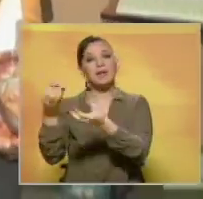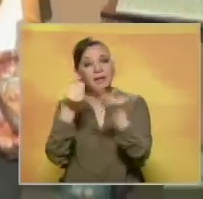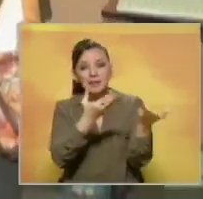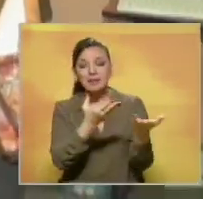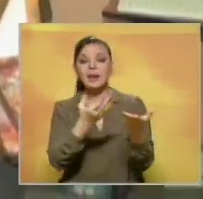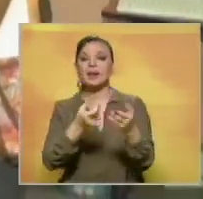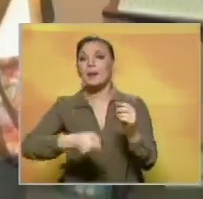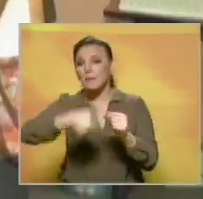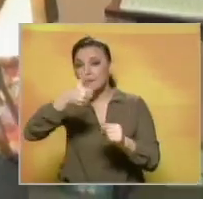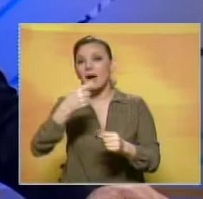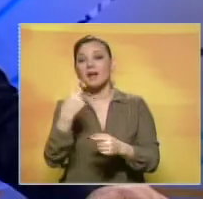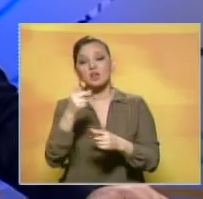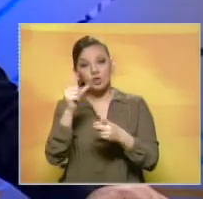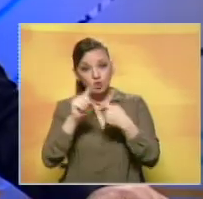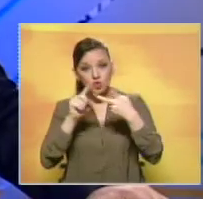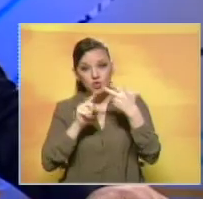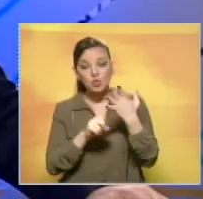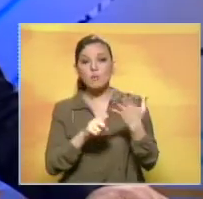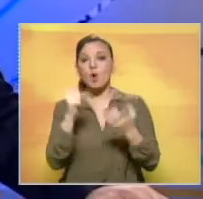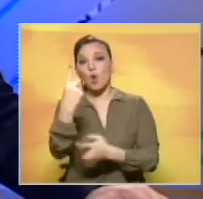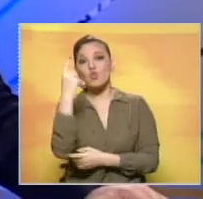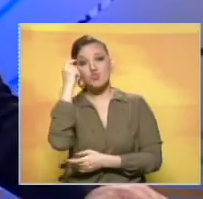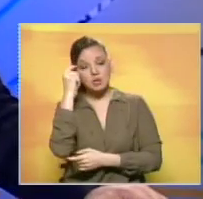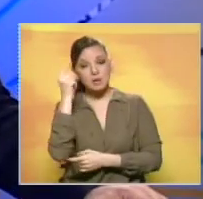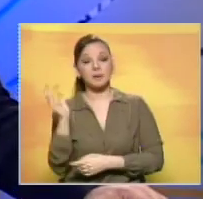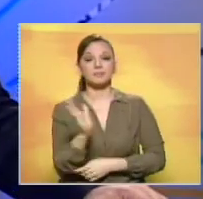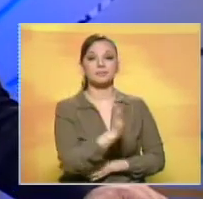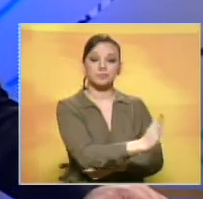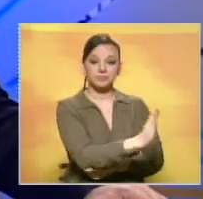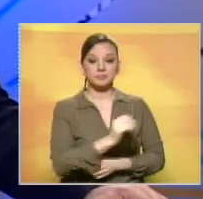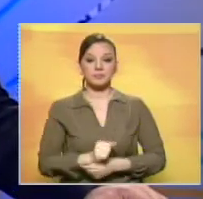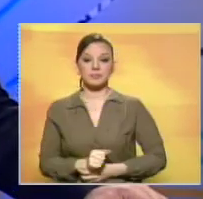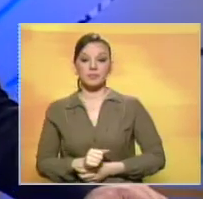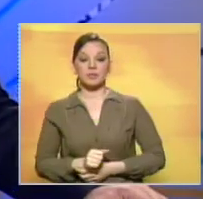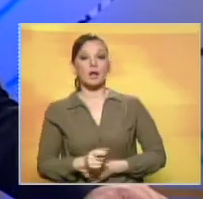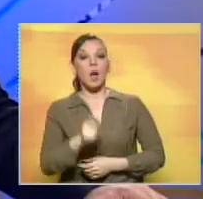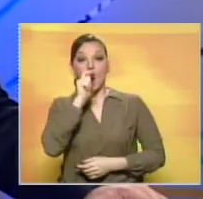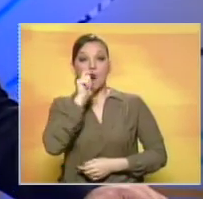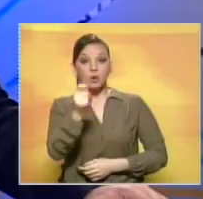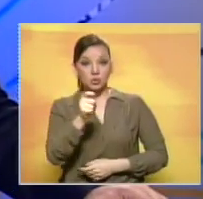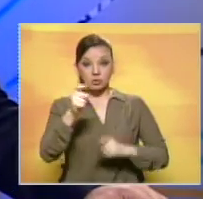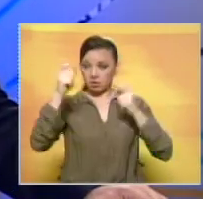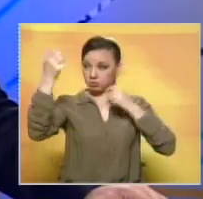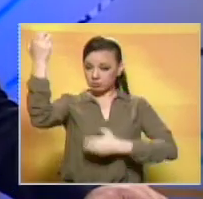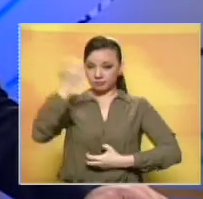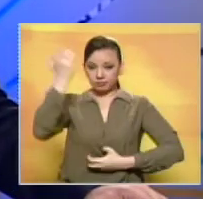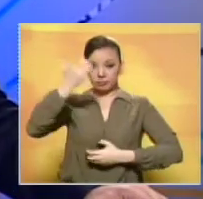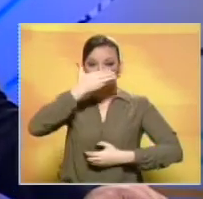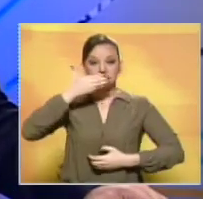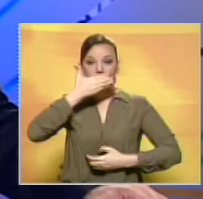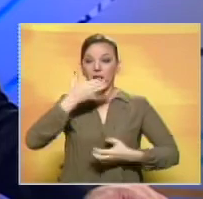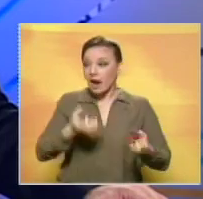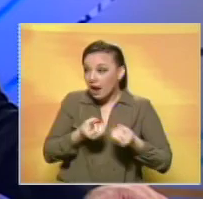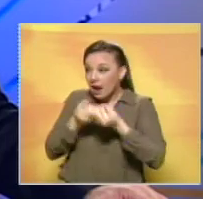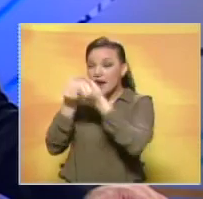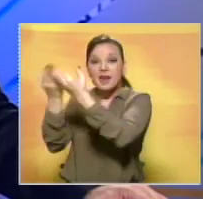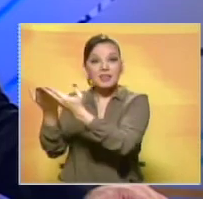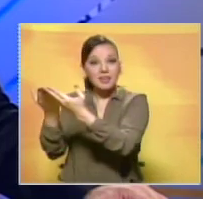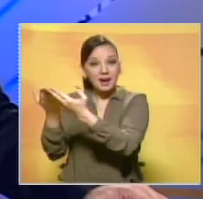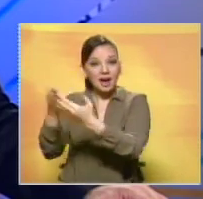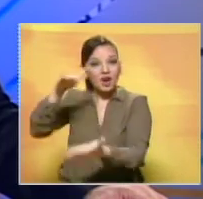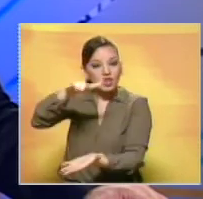más tickets por días. En Ucrania, separatistas prorrusos entregaron a las autoridades de Malasia las 2 cajas negras del